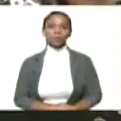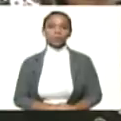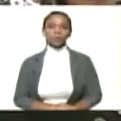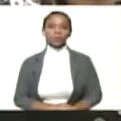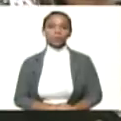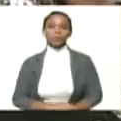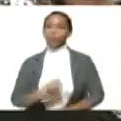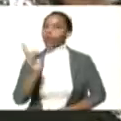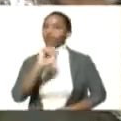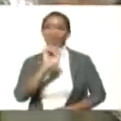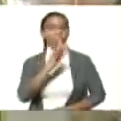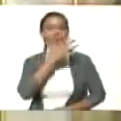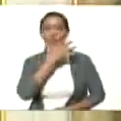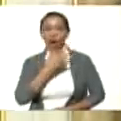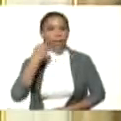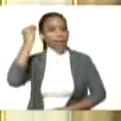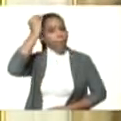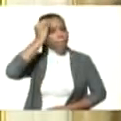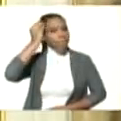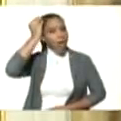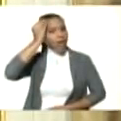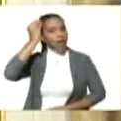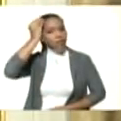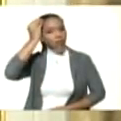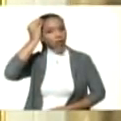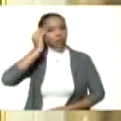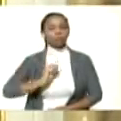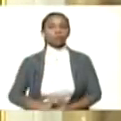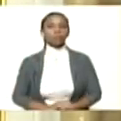No es fácil pensar